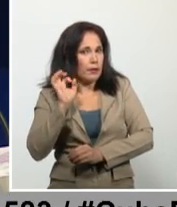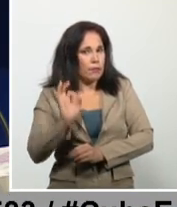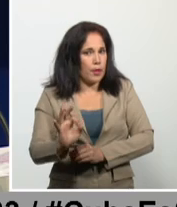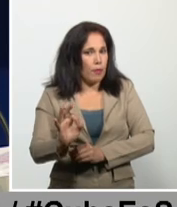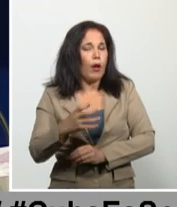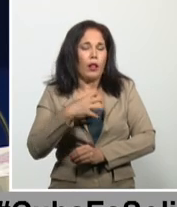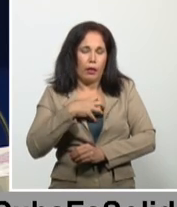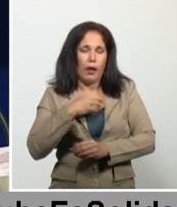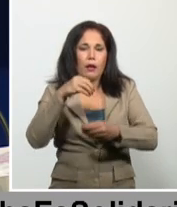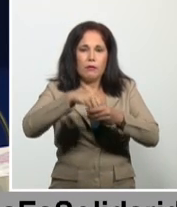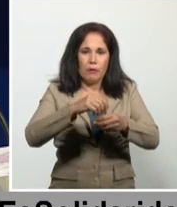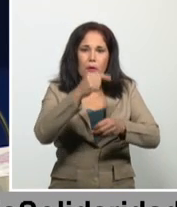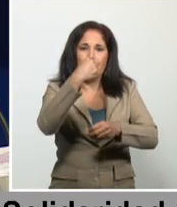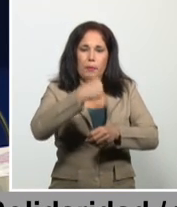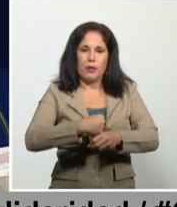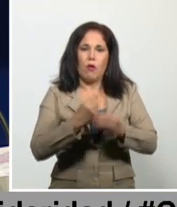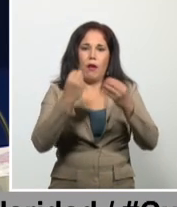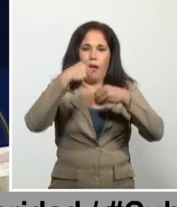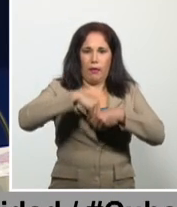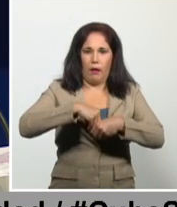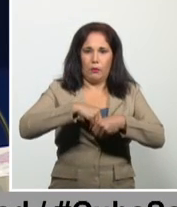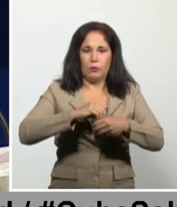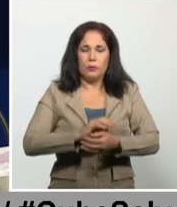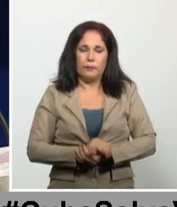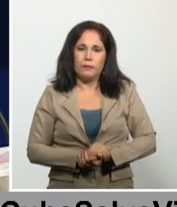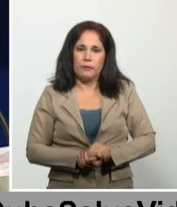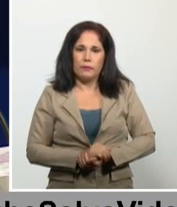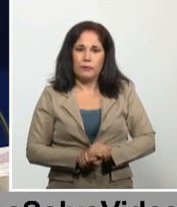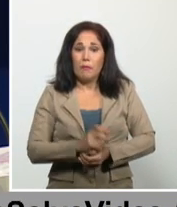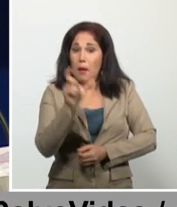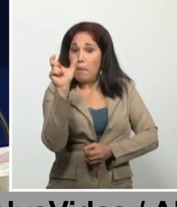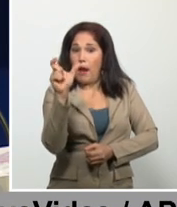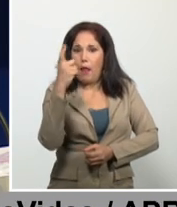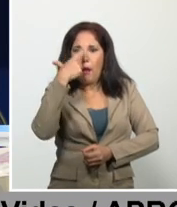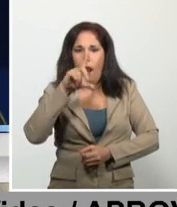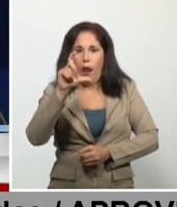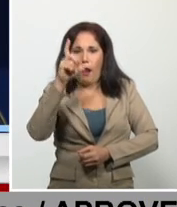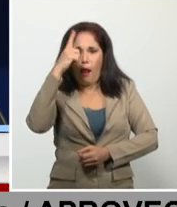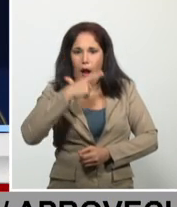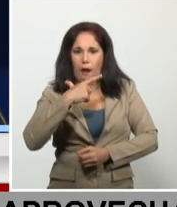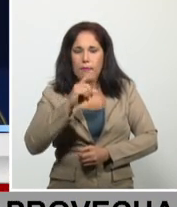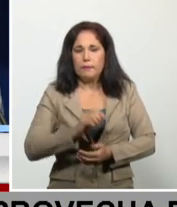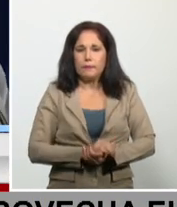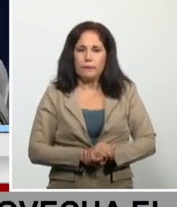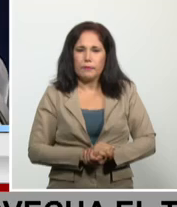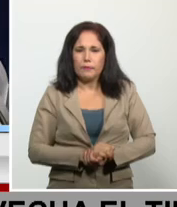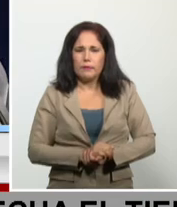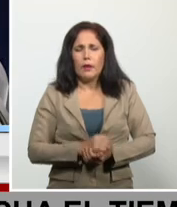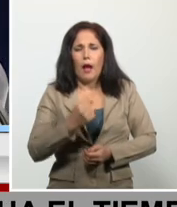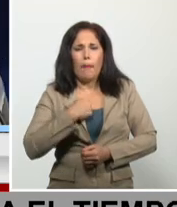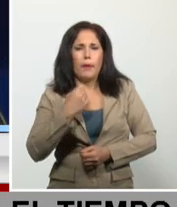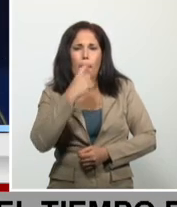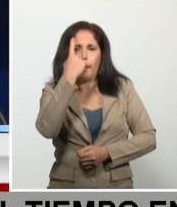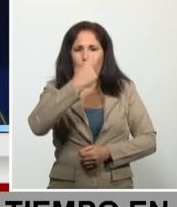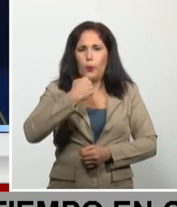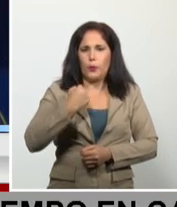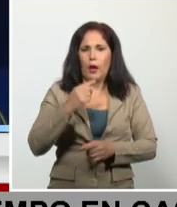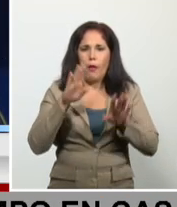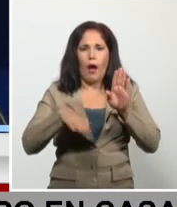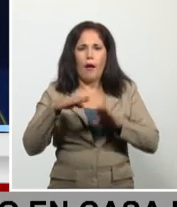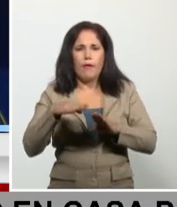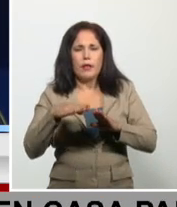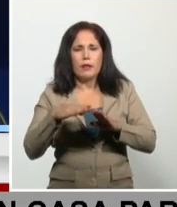padece esa persona. Es como tal ahí. Me han preguntado por los